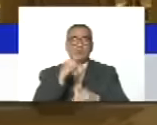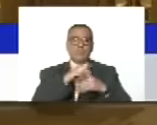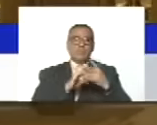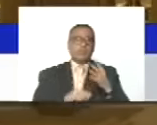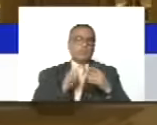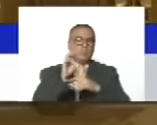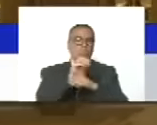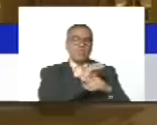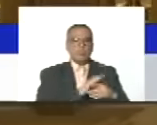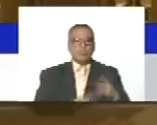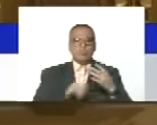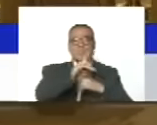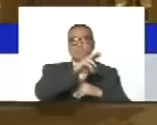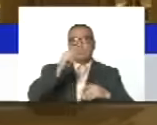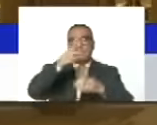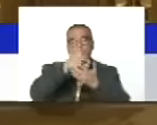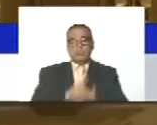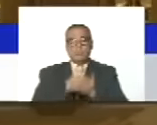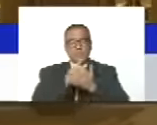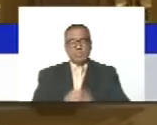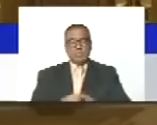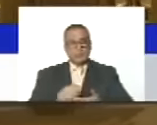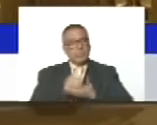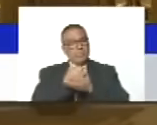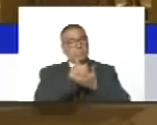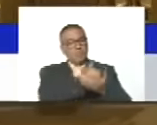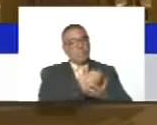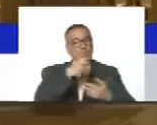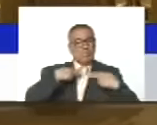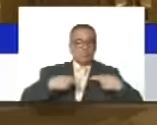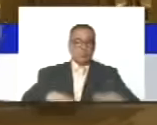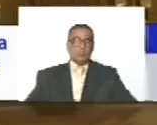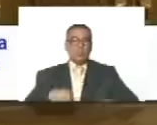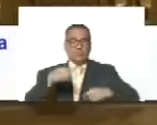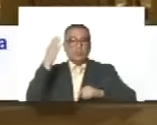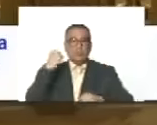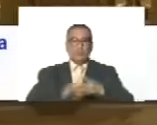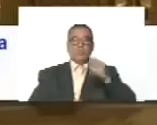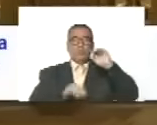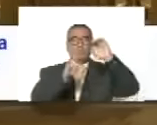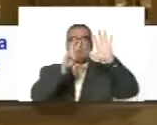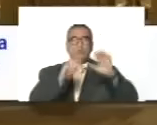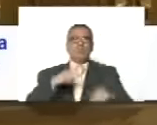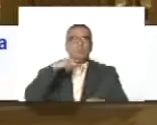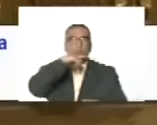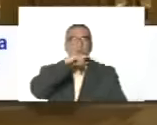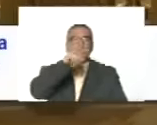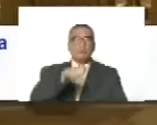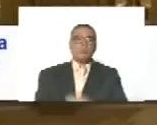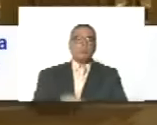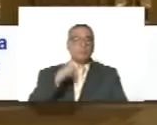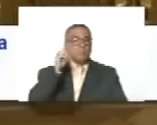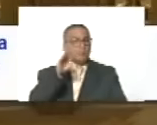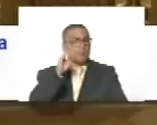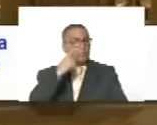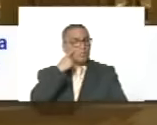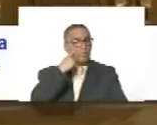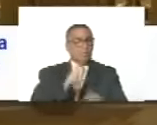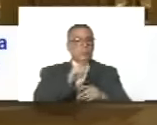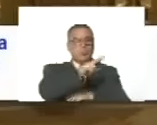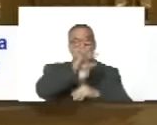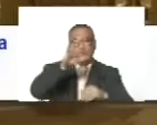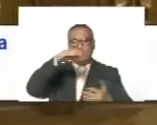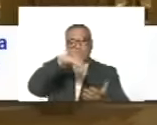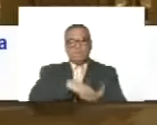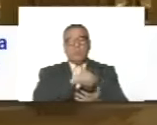primeros en enviar más de 30 toneladas de ayuda humanitaria a Rafah desde el pasado 7 de octubre. Duele ver cómo más de 35